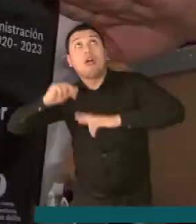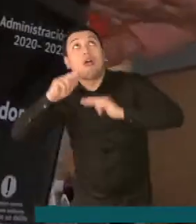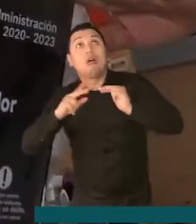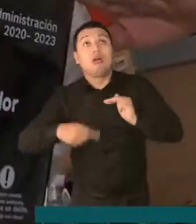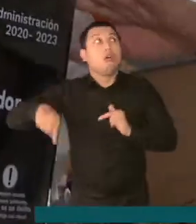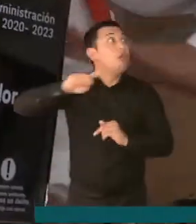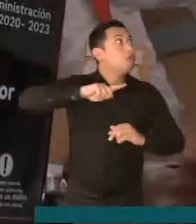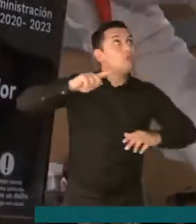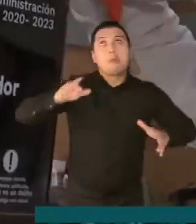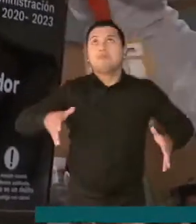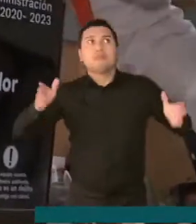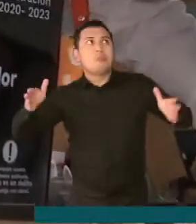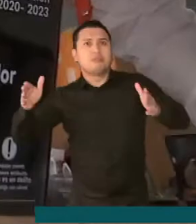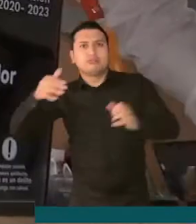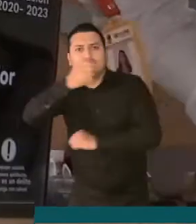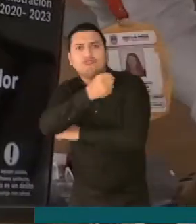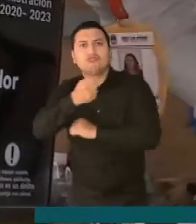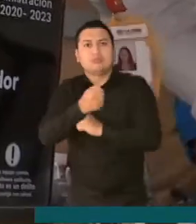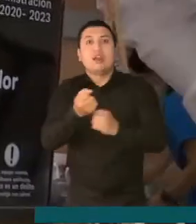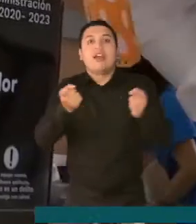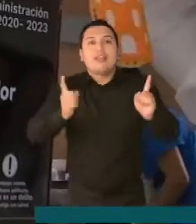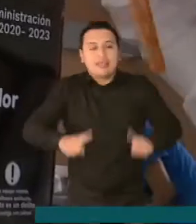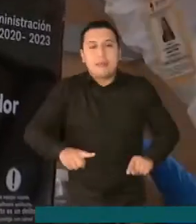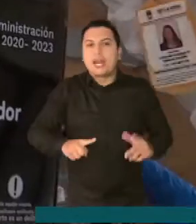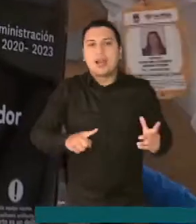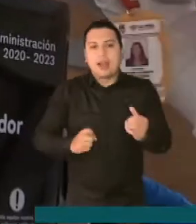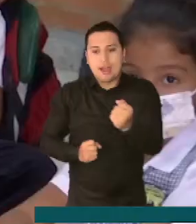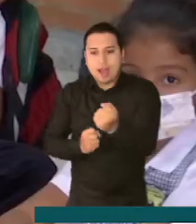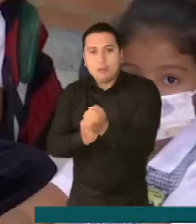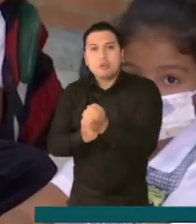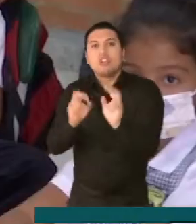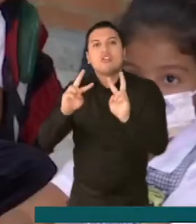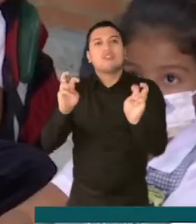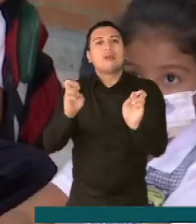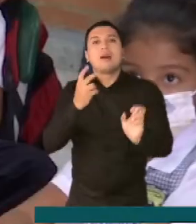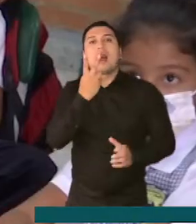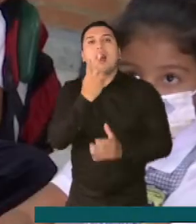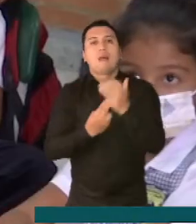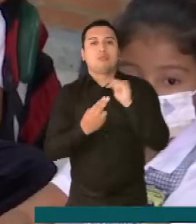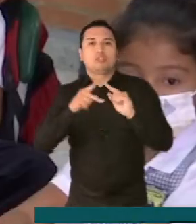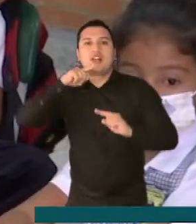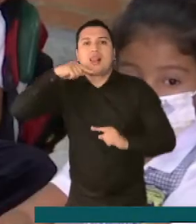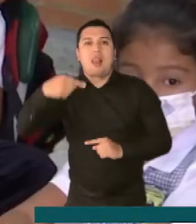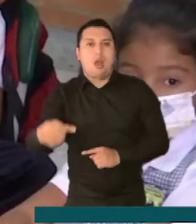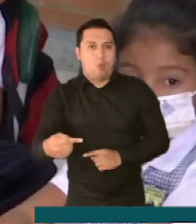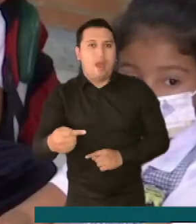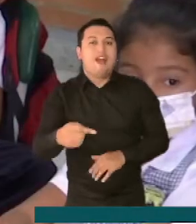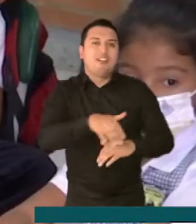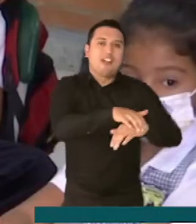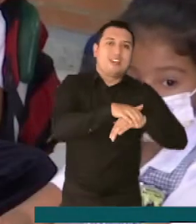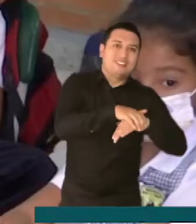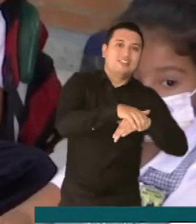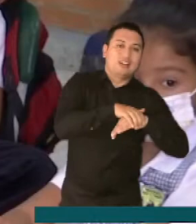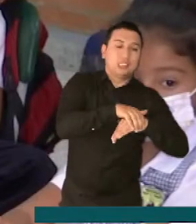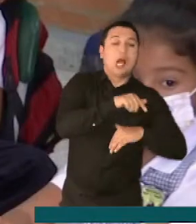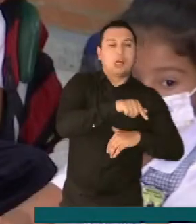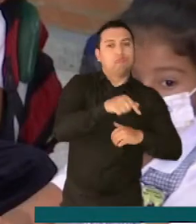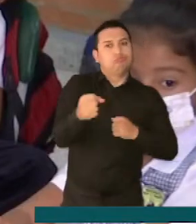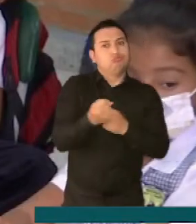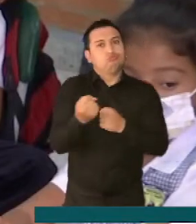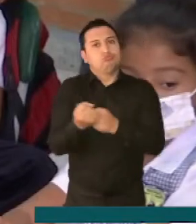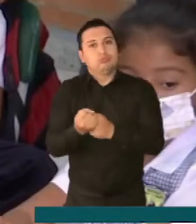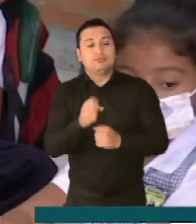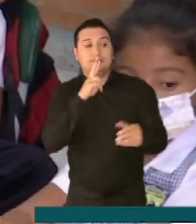los programas de bilingüismo, entre otros. Los niños van a estar más en contacto y de pronto más cercanos a